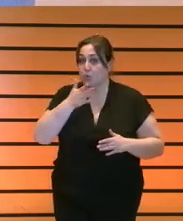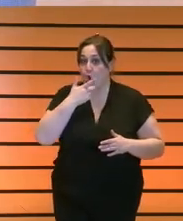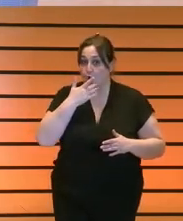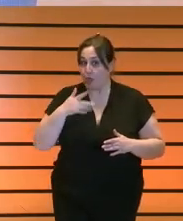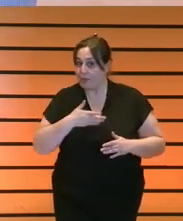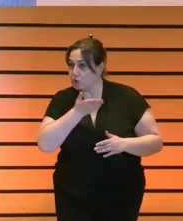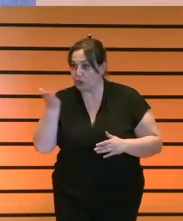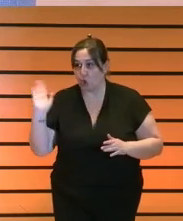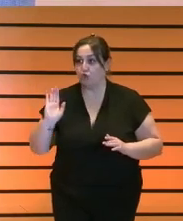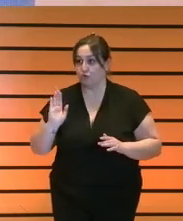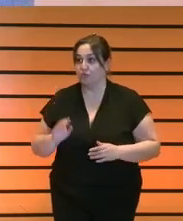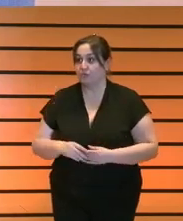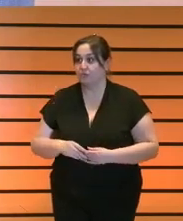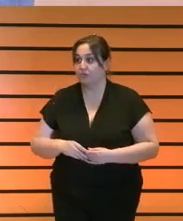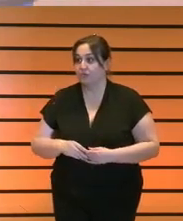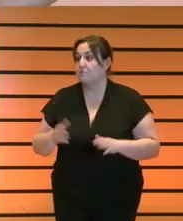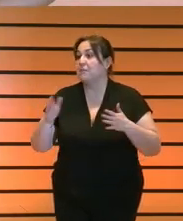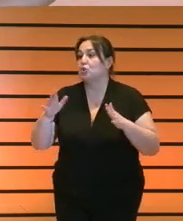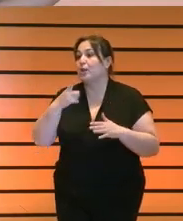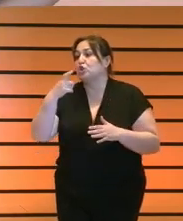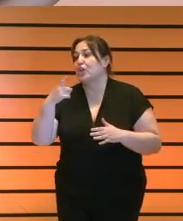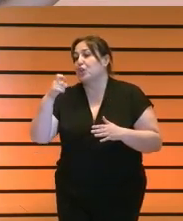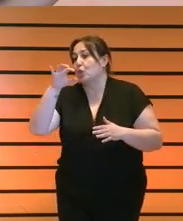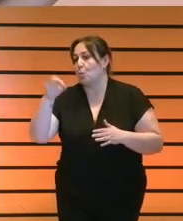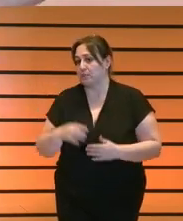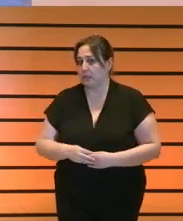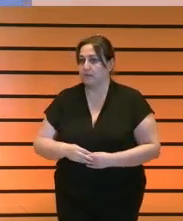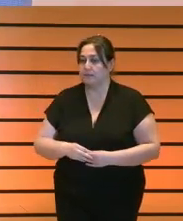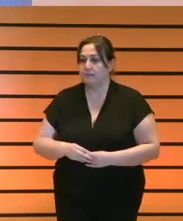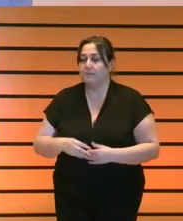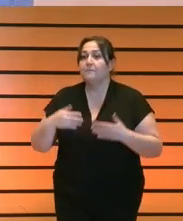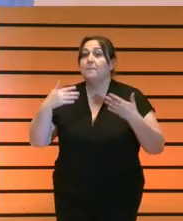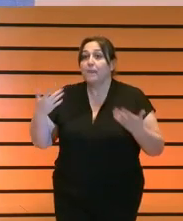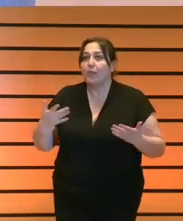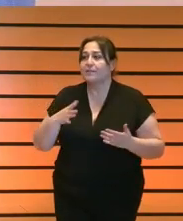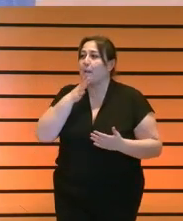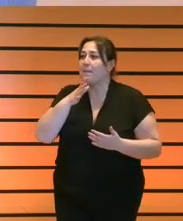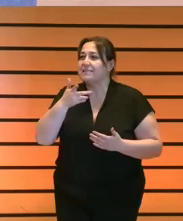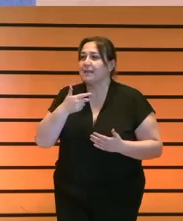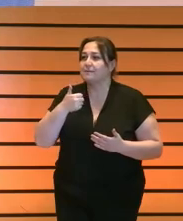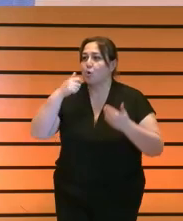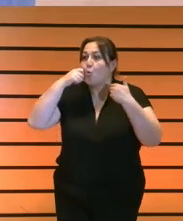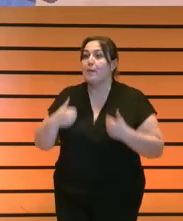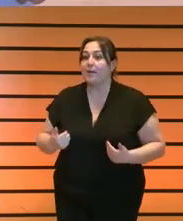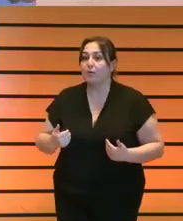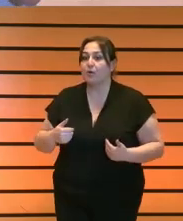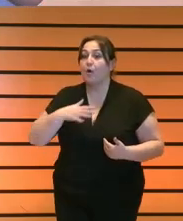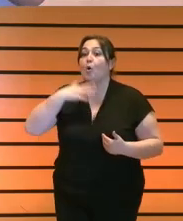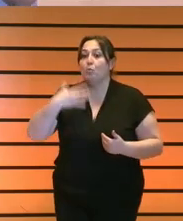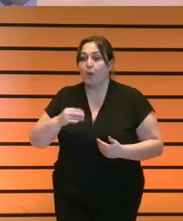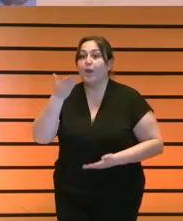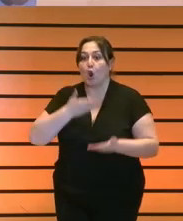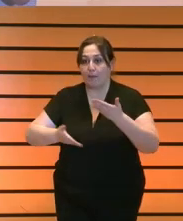todas esas 150 personas, o más o menos 100, 150, ¿no? Entonces, ¿qué pasa con el ser humano? Pues que es capaz de